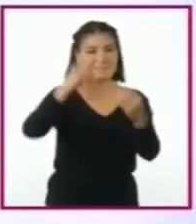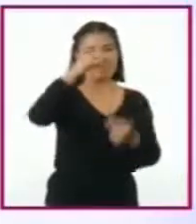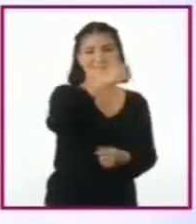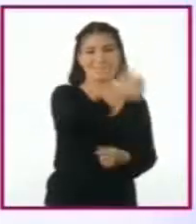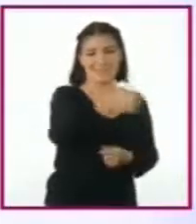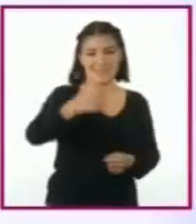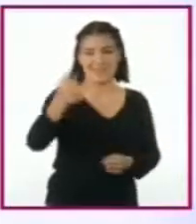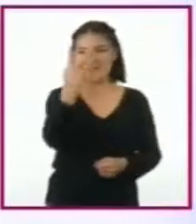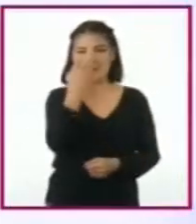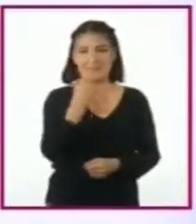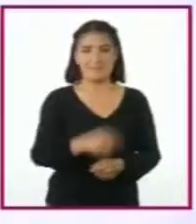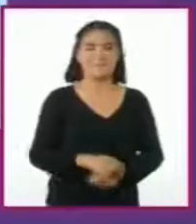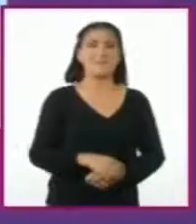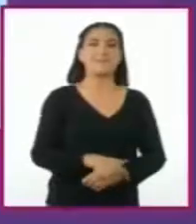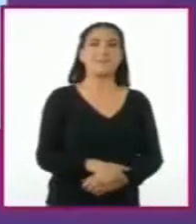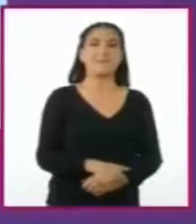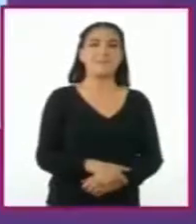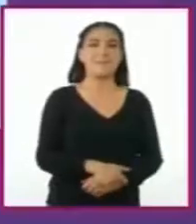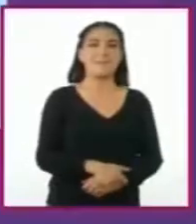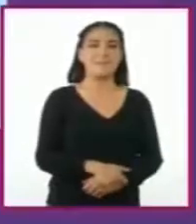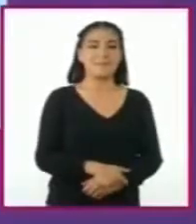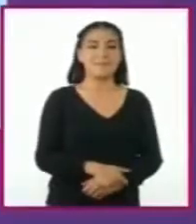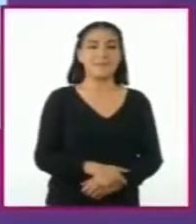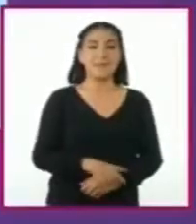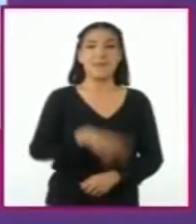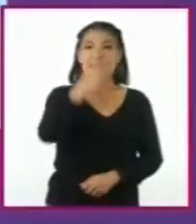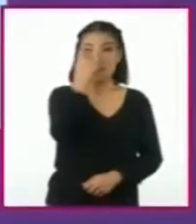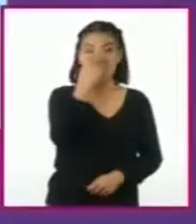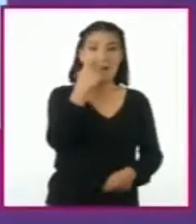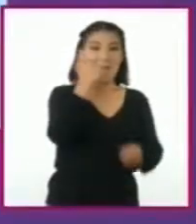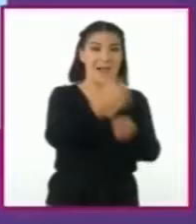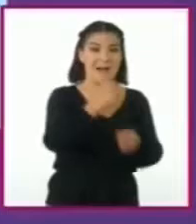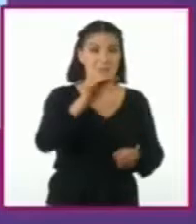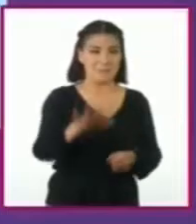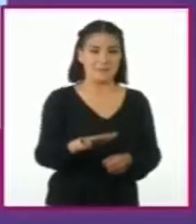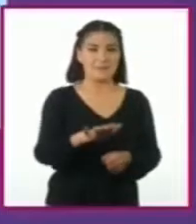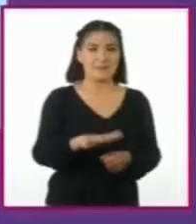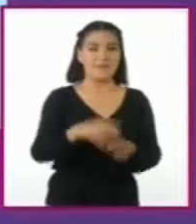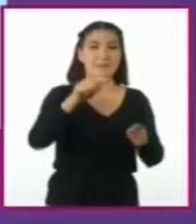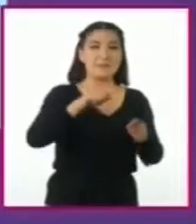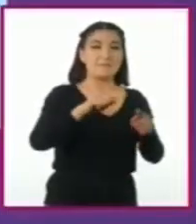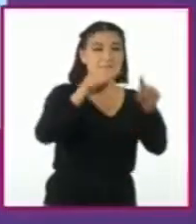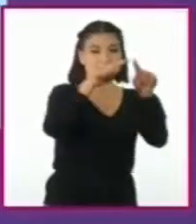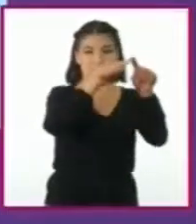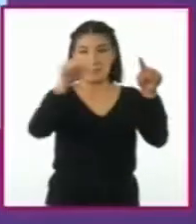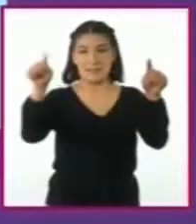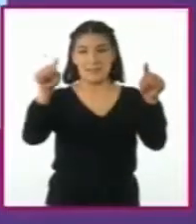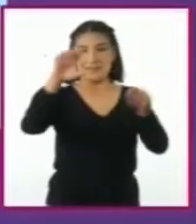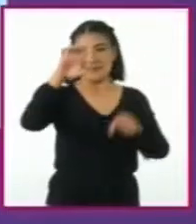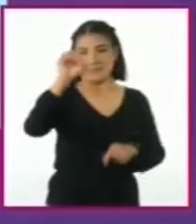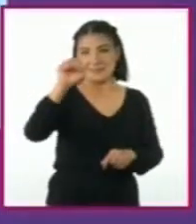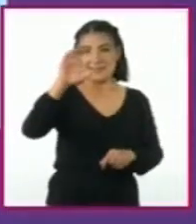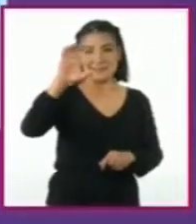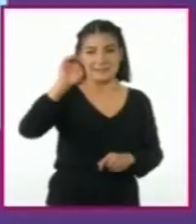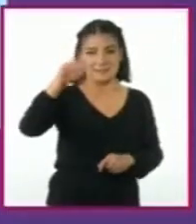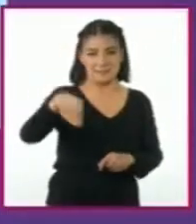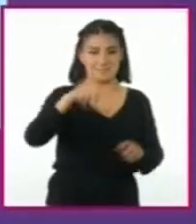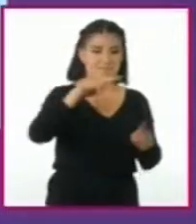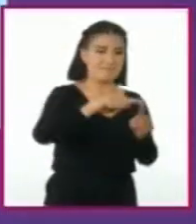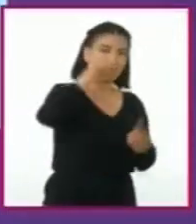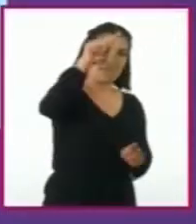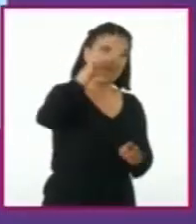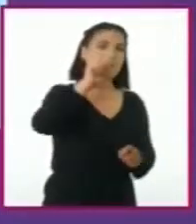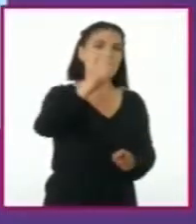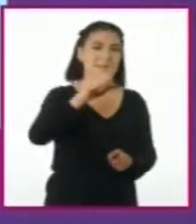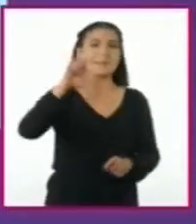obteniendo lo siguiente. La televisión de la abuelita tiene un largo de 60 centímetros y un ancho de 60